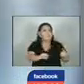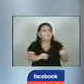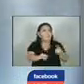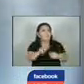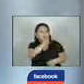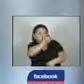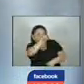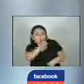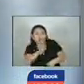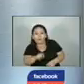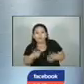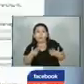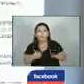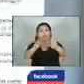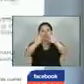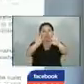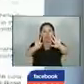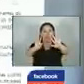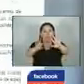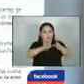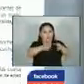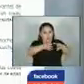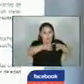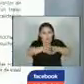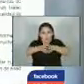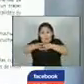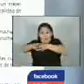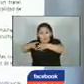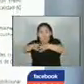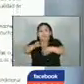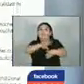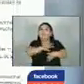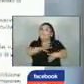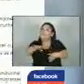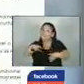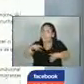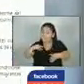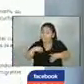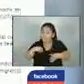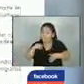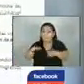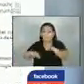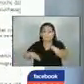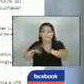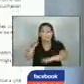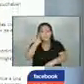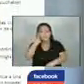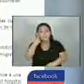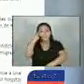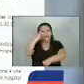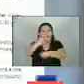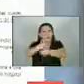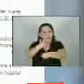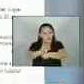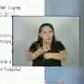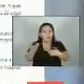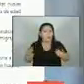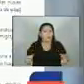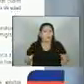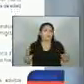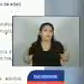identificados nueve núcleos familiares en su mayoría guatemaltecos y